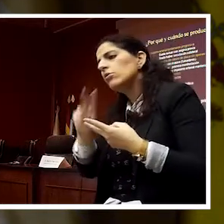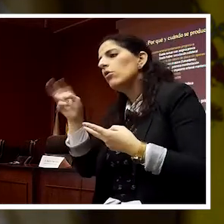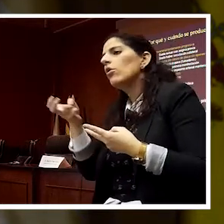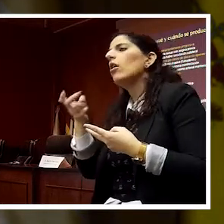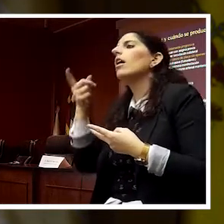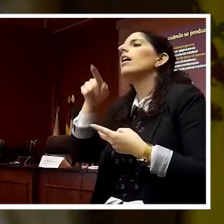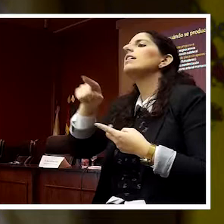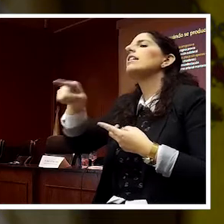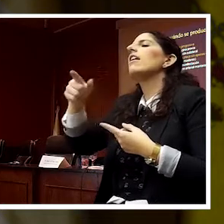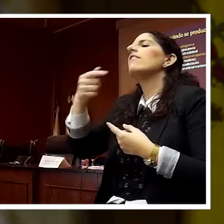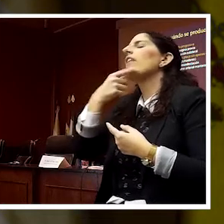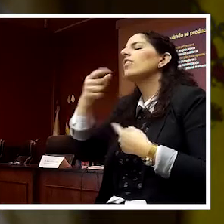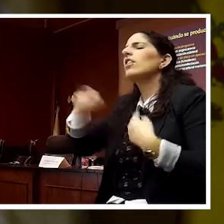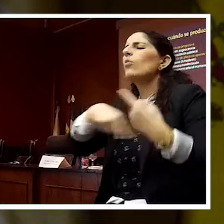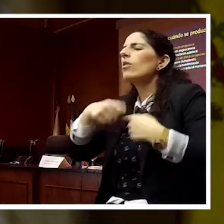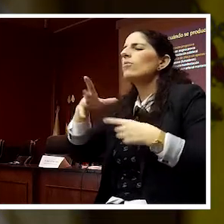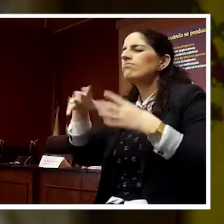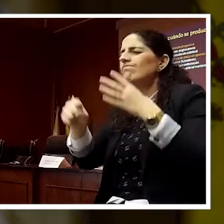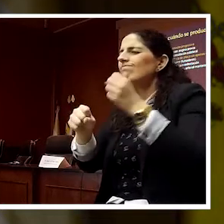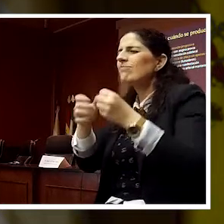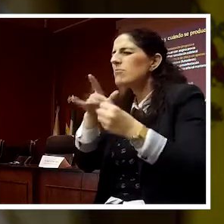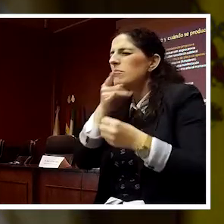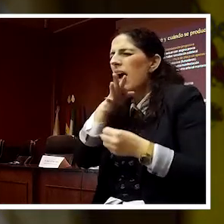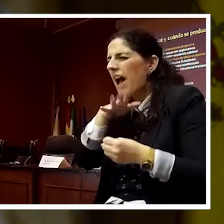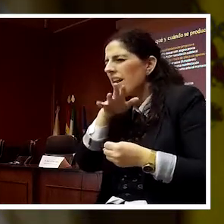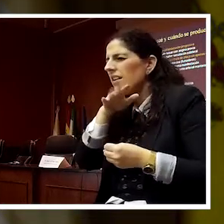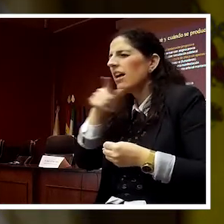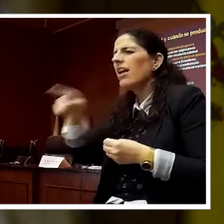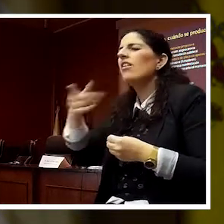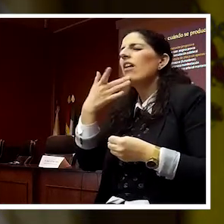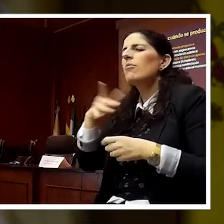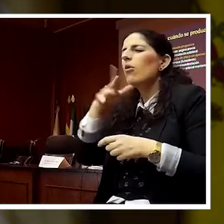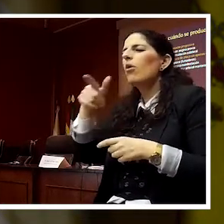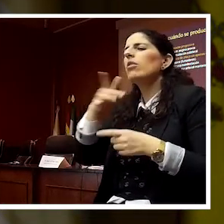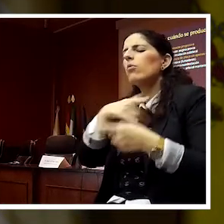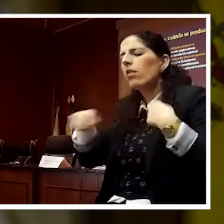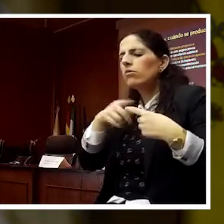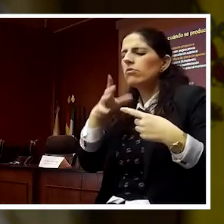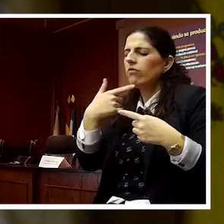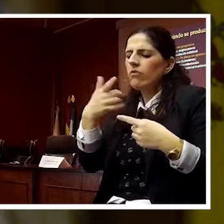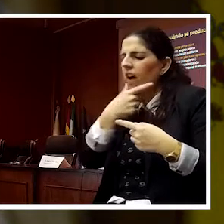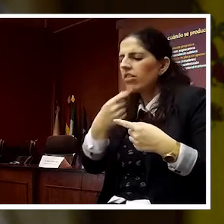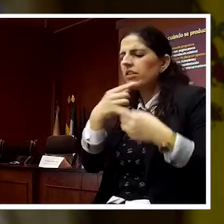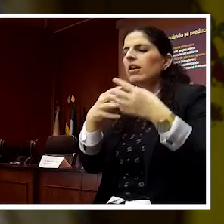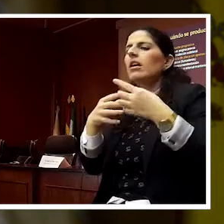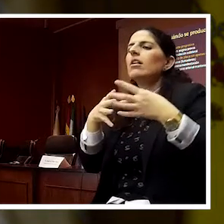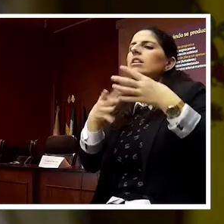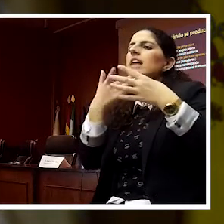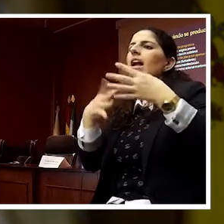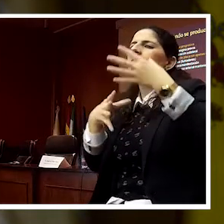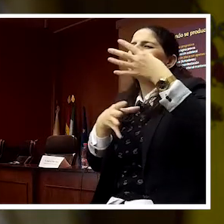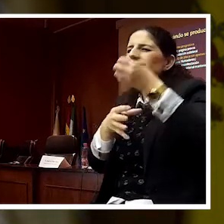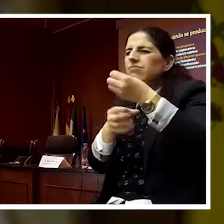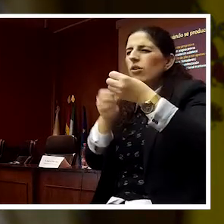a la trombosis, porque es la combinación de la rotura de la placa con el estado de coagulabilidad